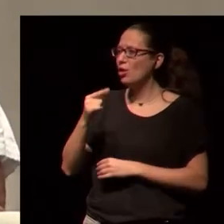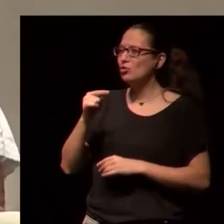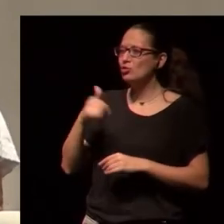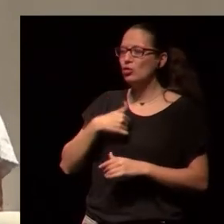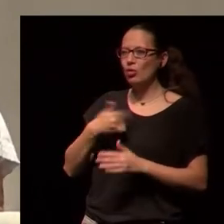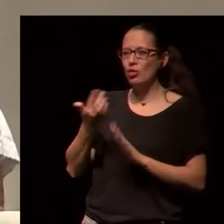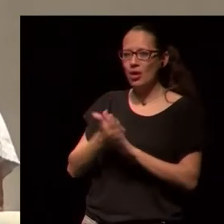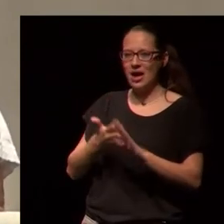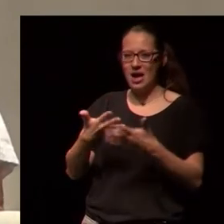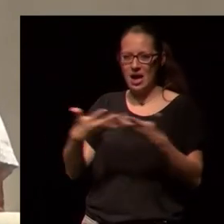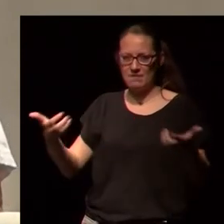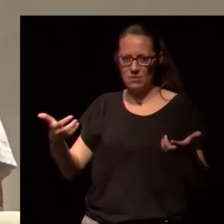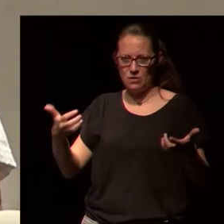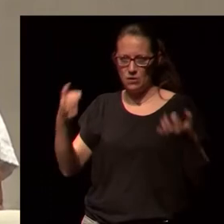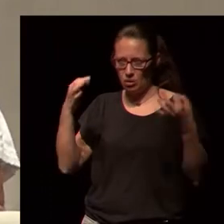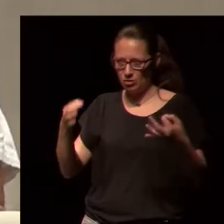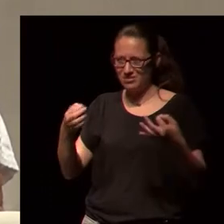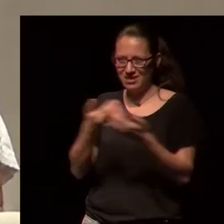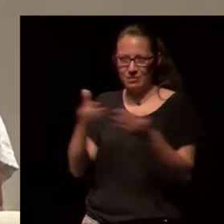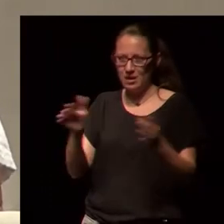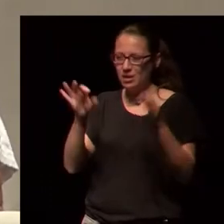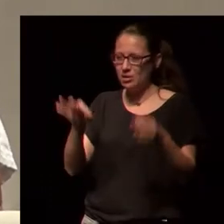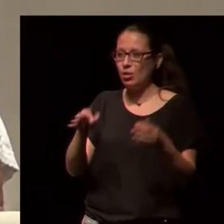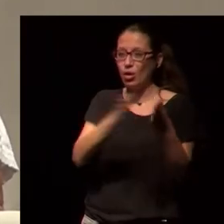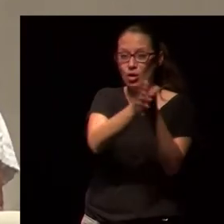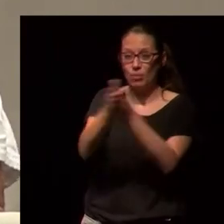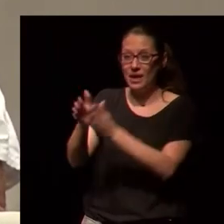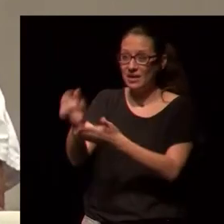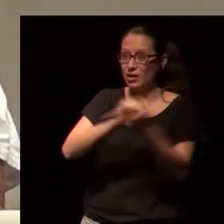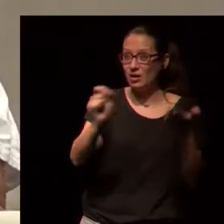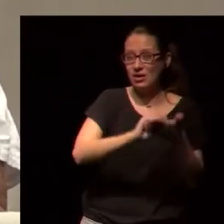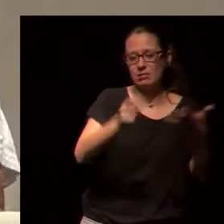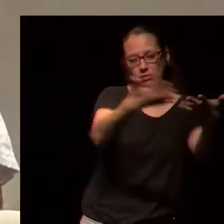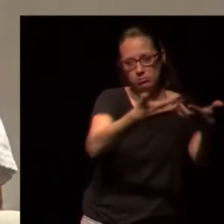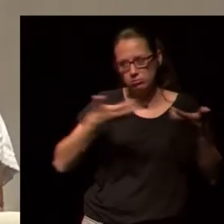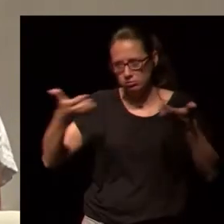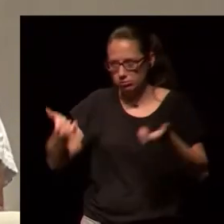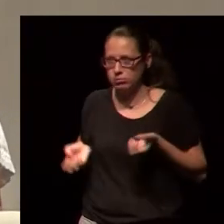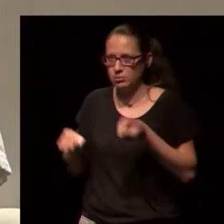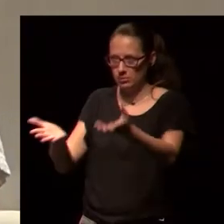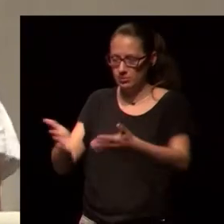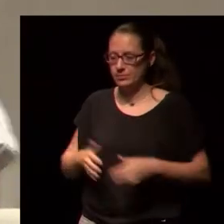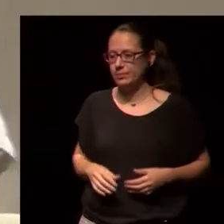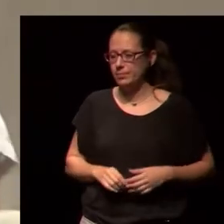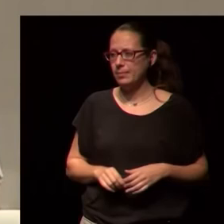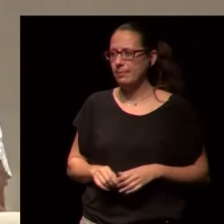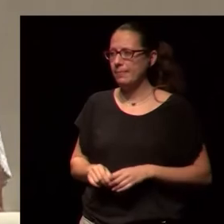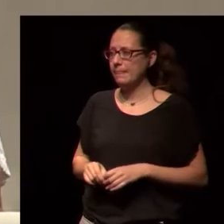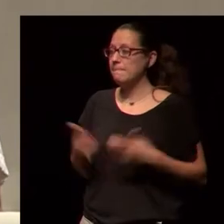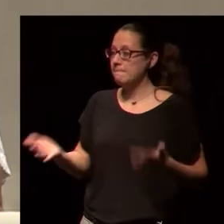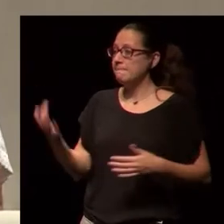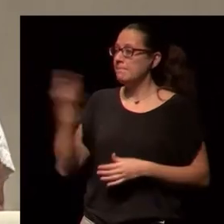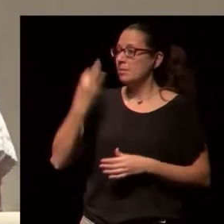forma abierta a mis colegas que también escriben. Tendríamos que pensar entonces